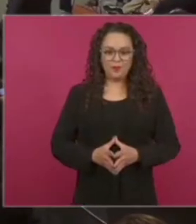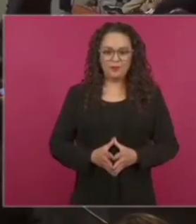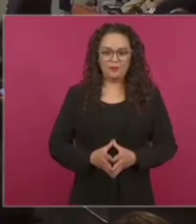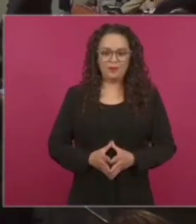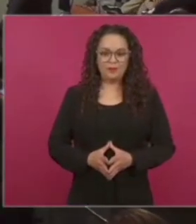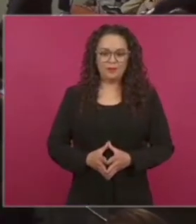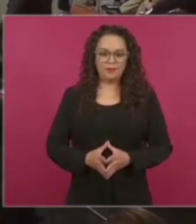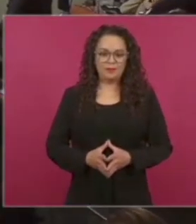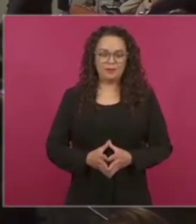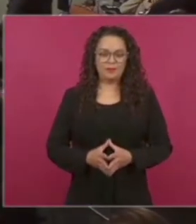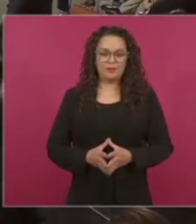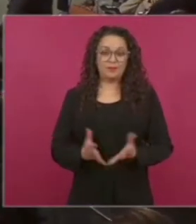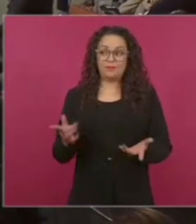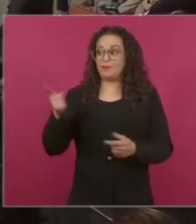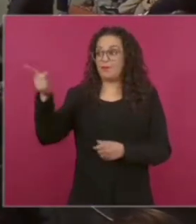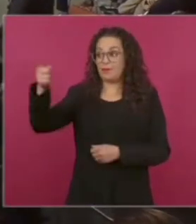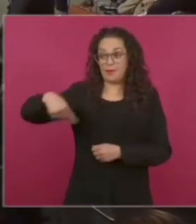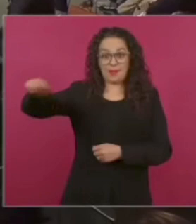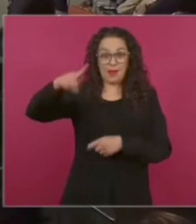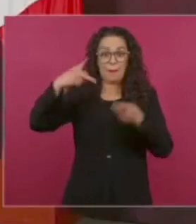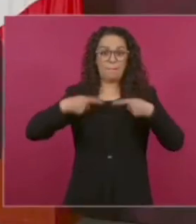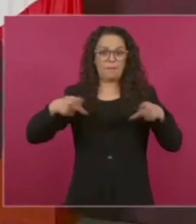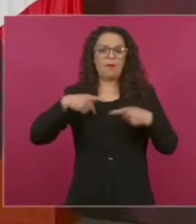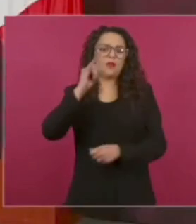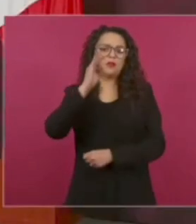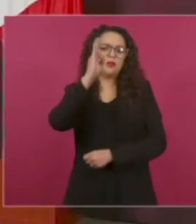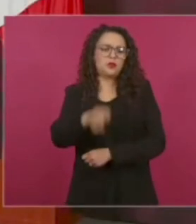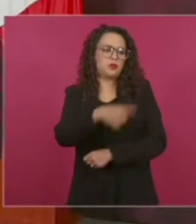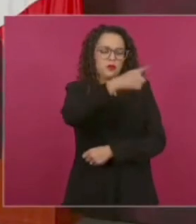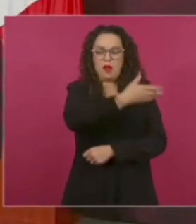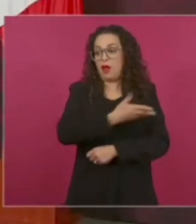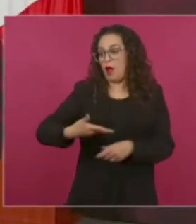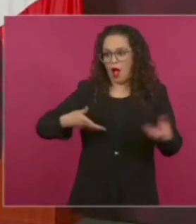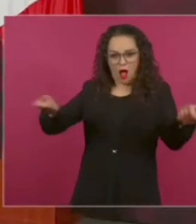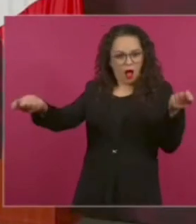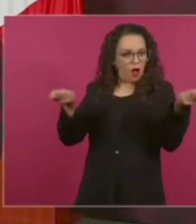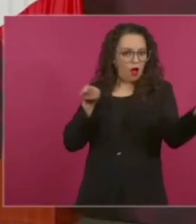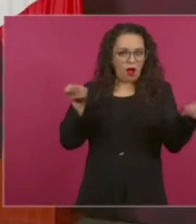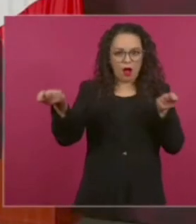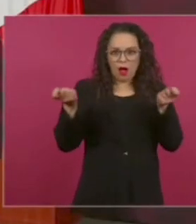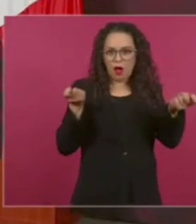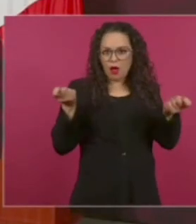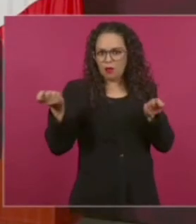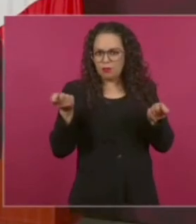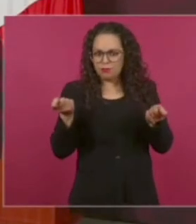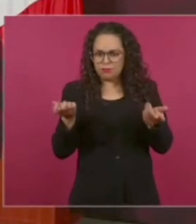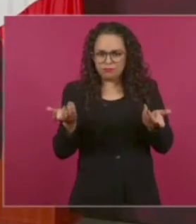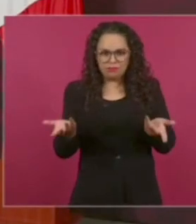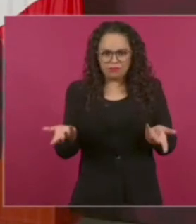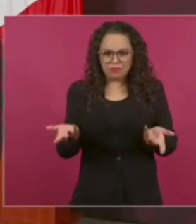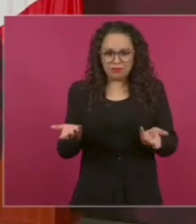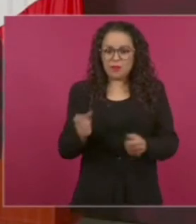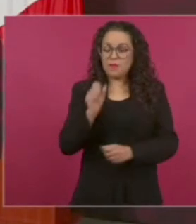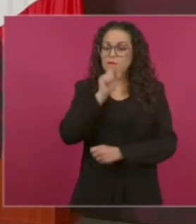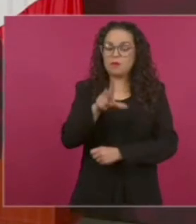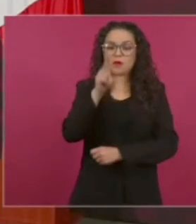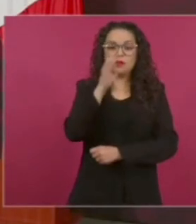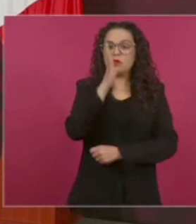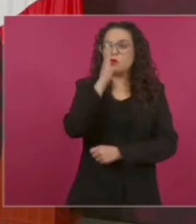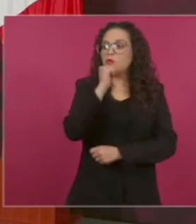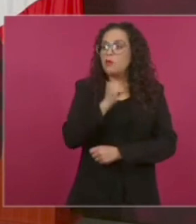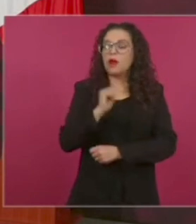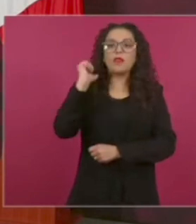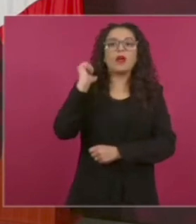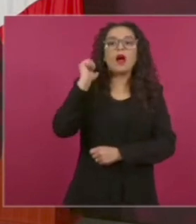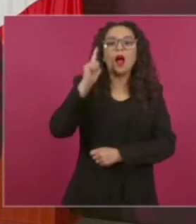se deje manipular. De igual manera, no podrán realizarse manifestaciones o